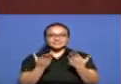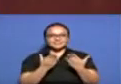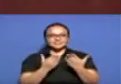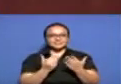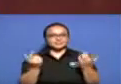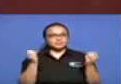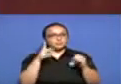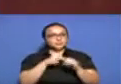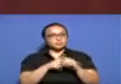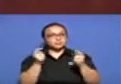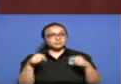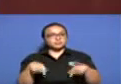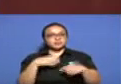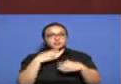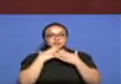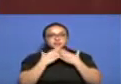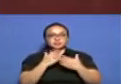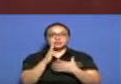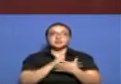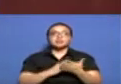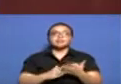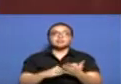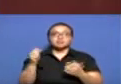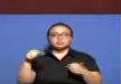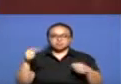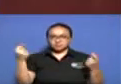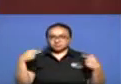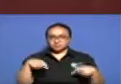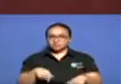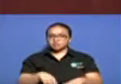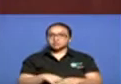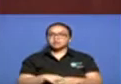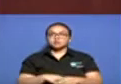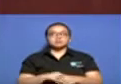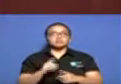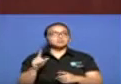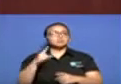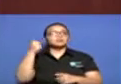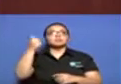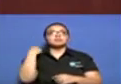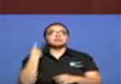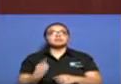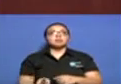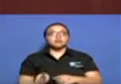agradecer el espacio que nos brinda en nombre del licenciado Willy Chin Lee, director ejecutivo del IPACOP.